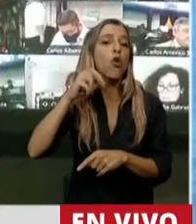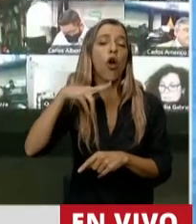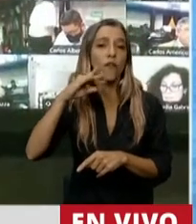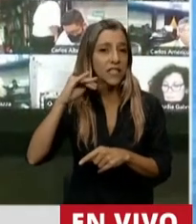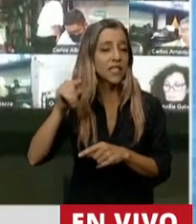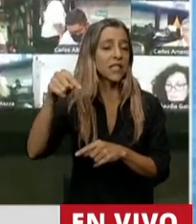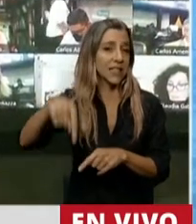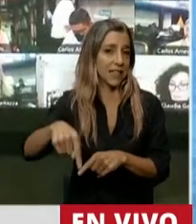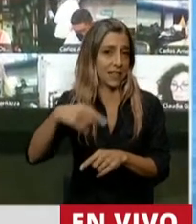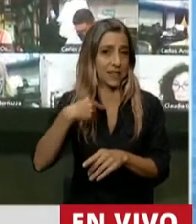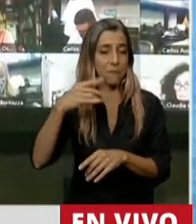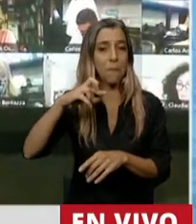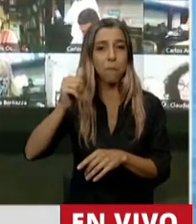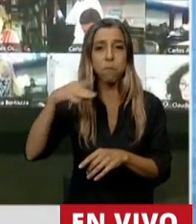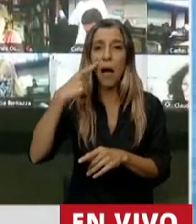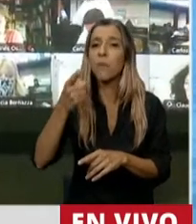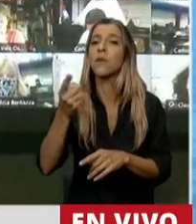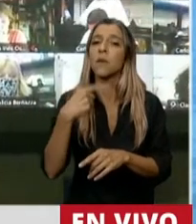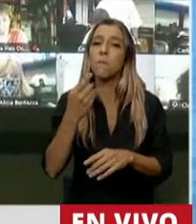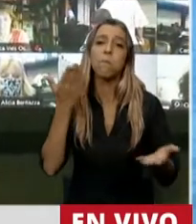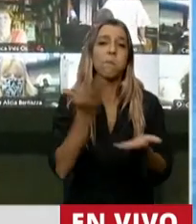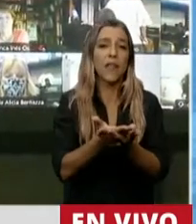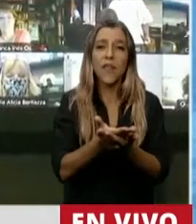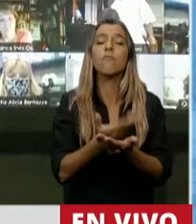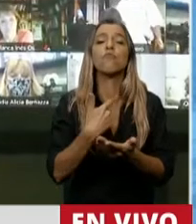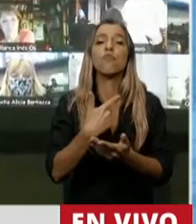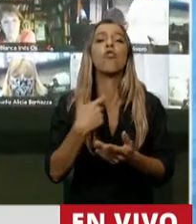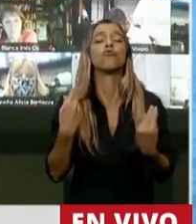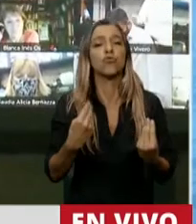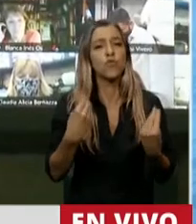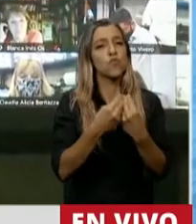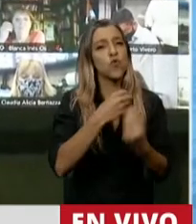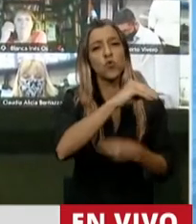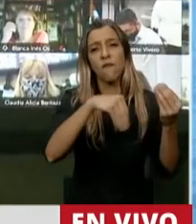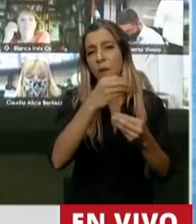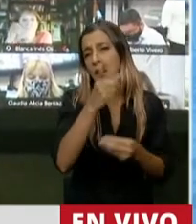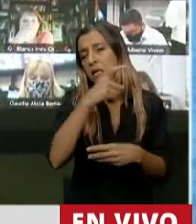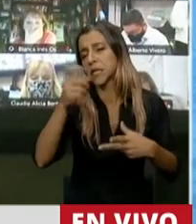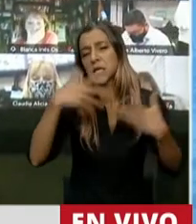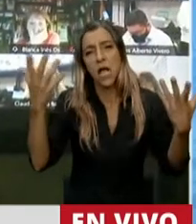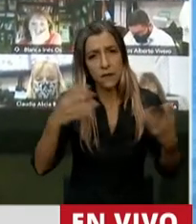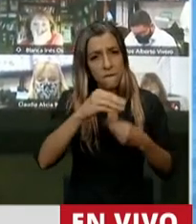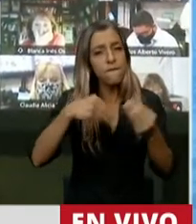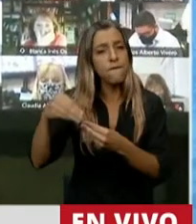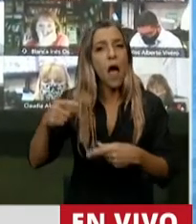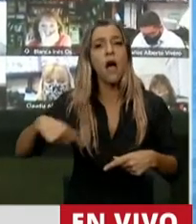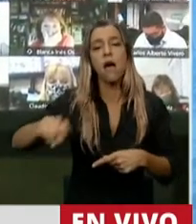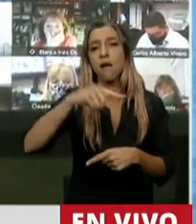pedirle la urgente reincorporación de cientos de familias que hoy están en la calle por una